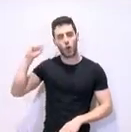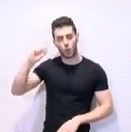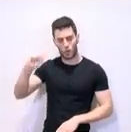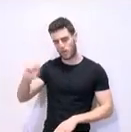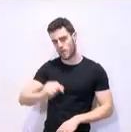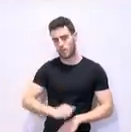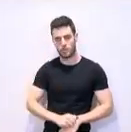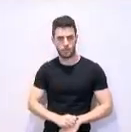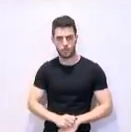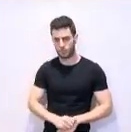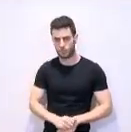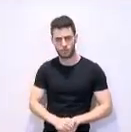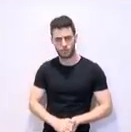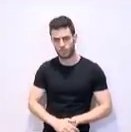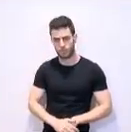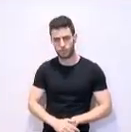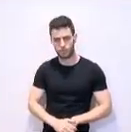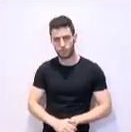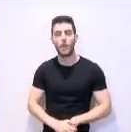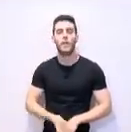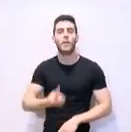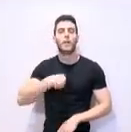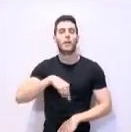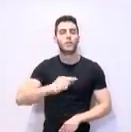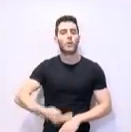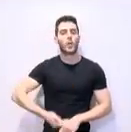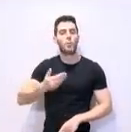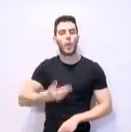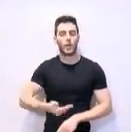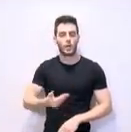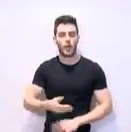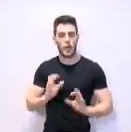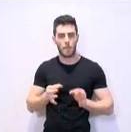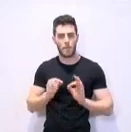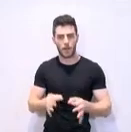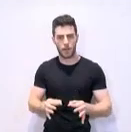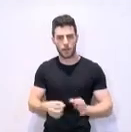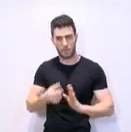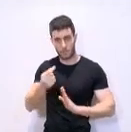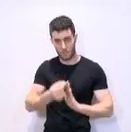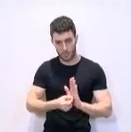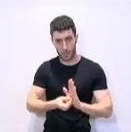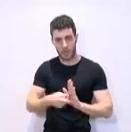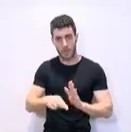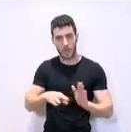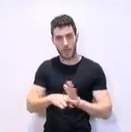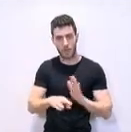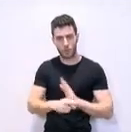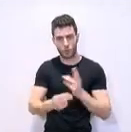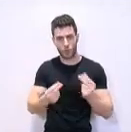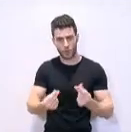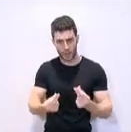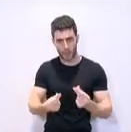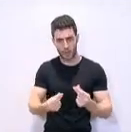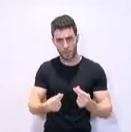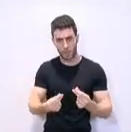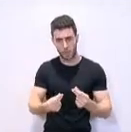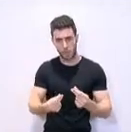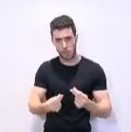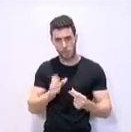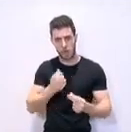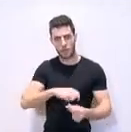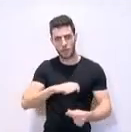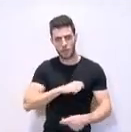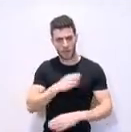comunistas. Hemos de tener en cuenta que es verdad que se han tomado y que se han inyectado recursos económicos en nuestro